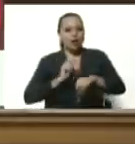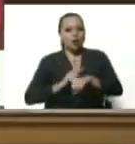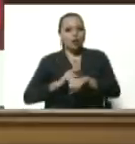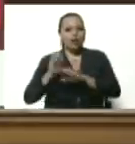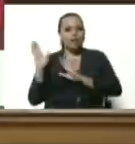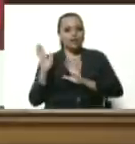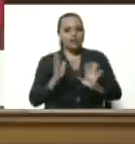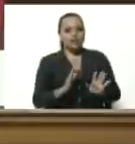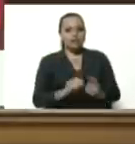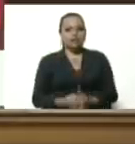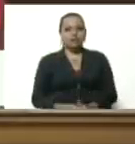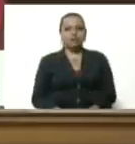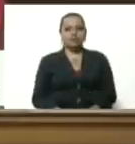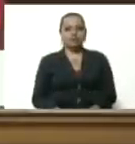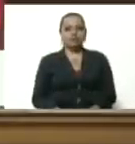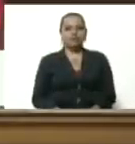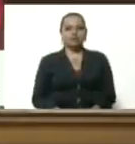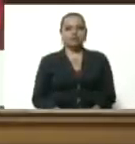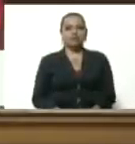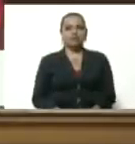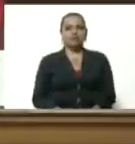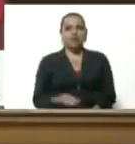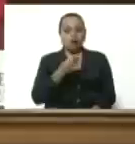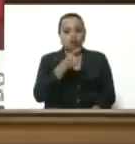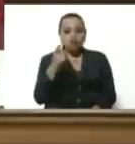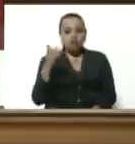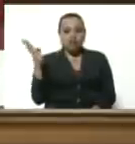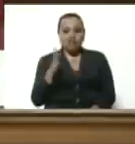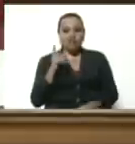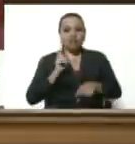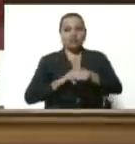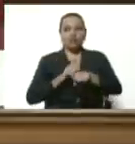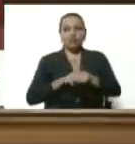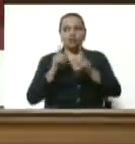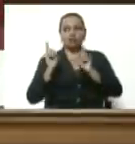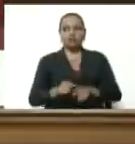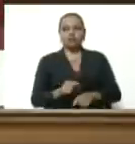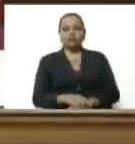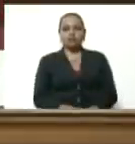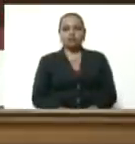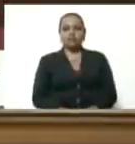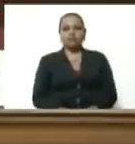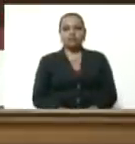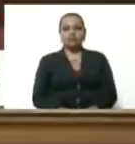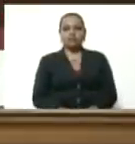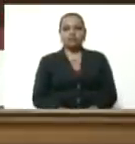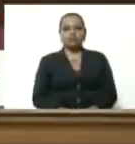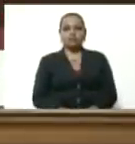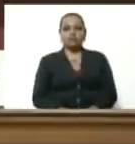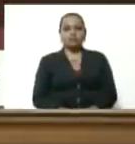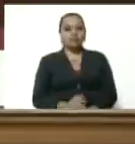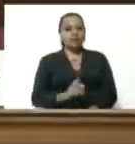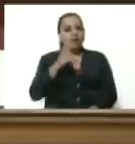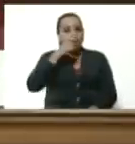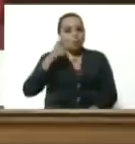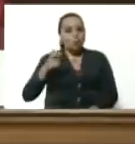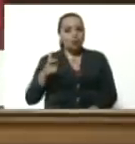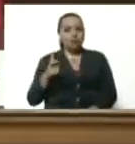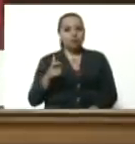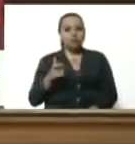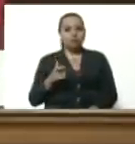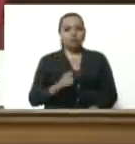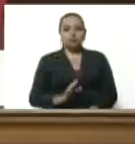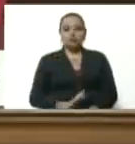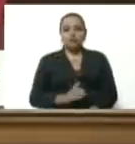A ustedes les va a llegar también la hora. Eso es inevitable, los pueblos, eso es inevitable,